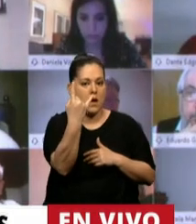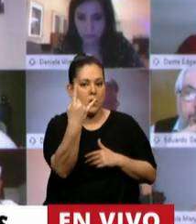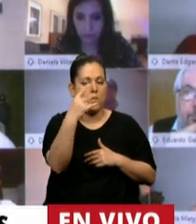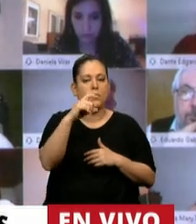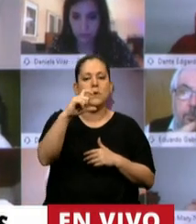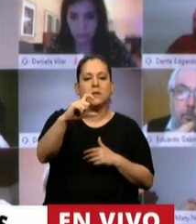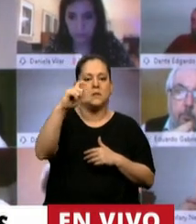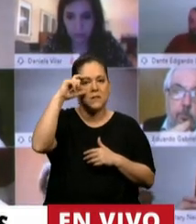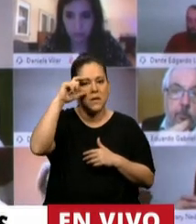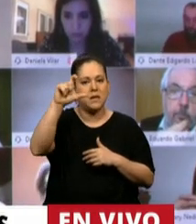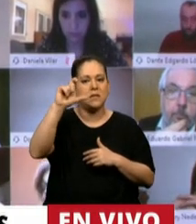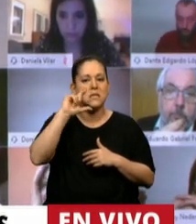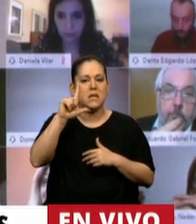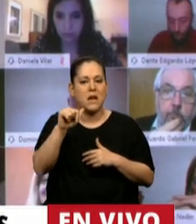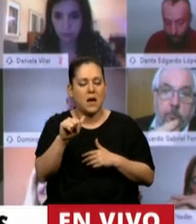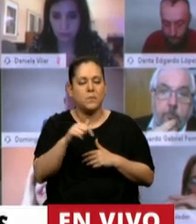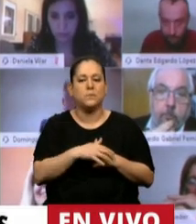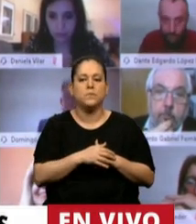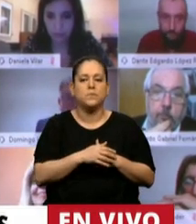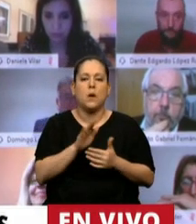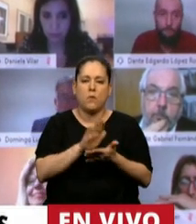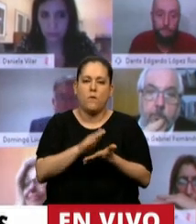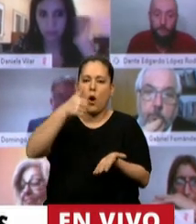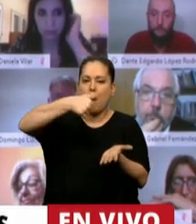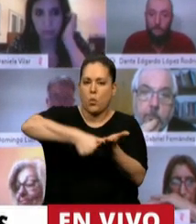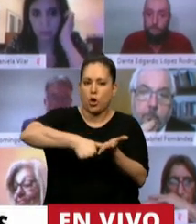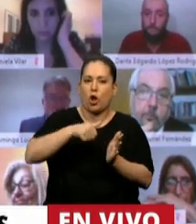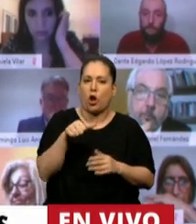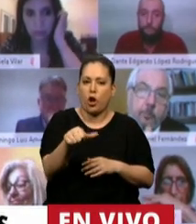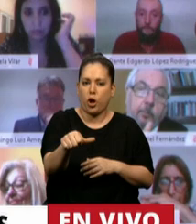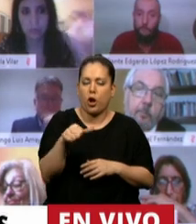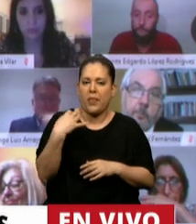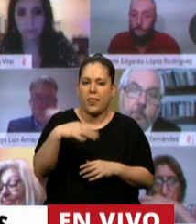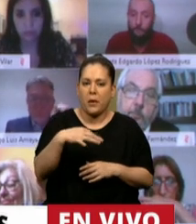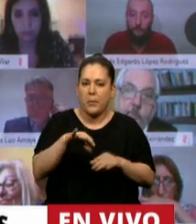Alicia aprenda el apriete el botón de la banca